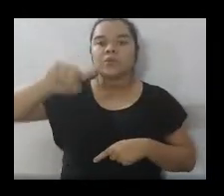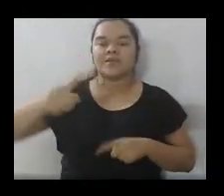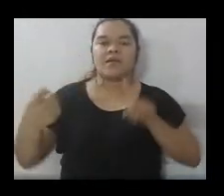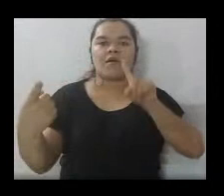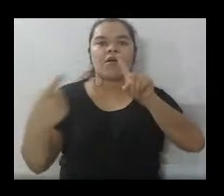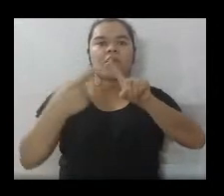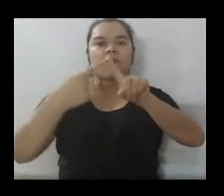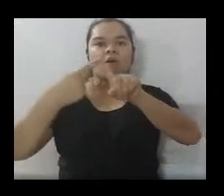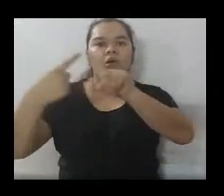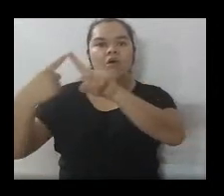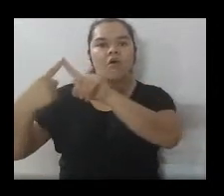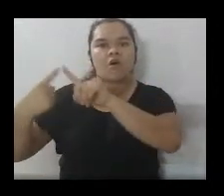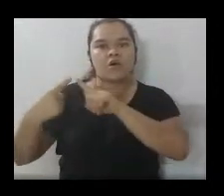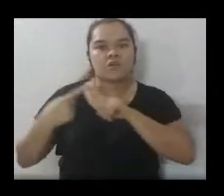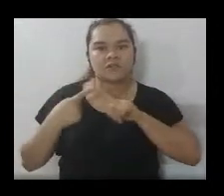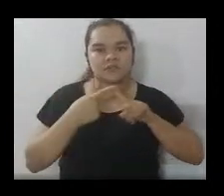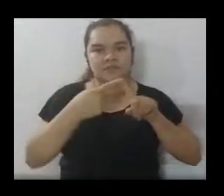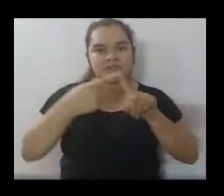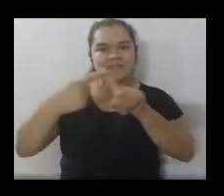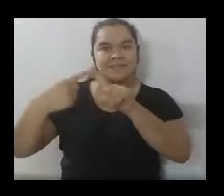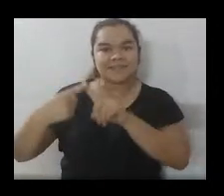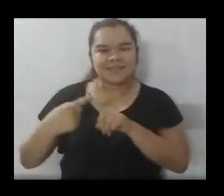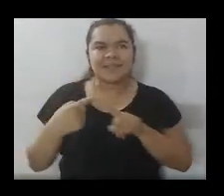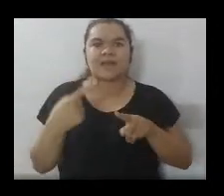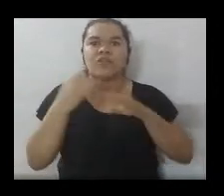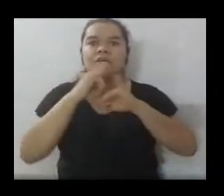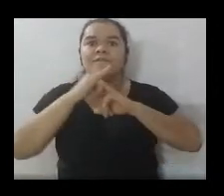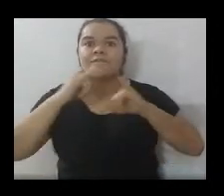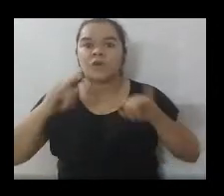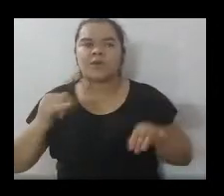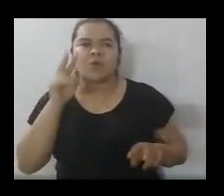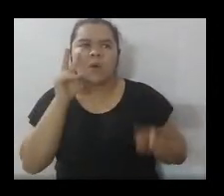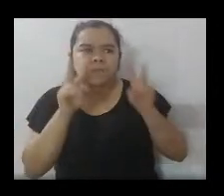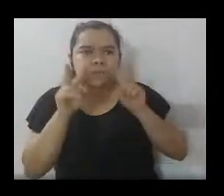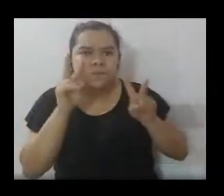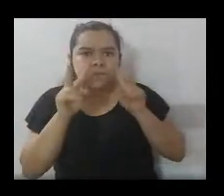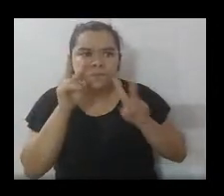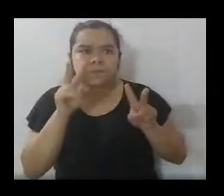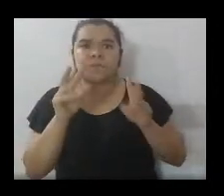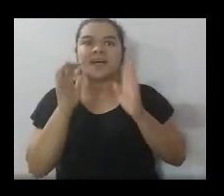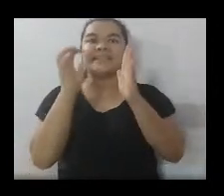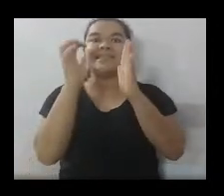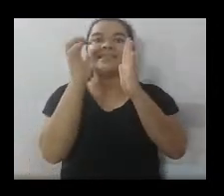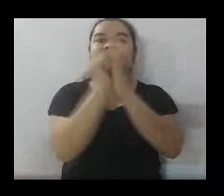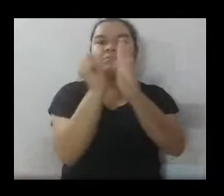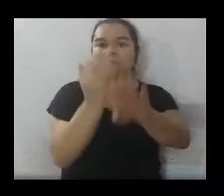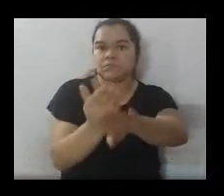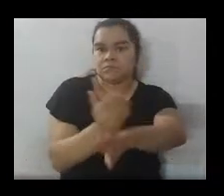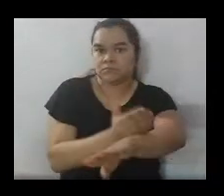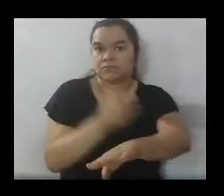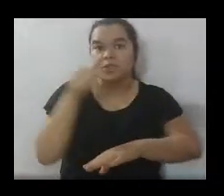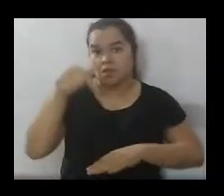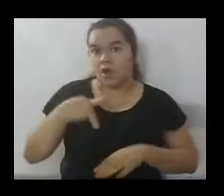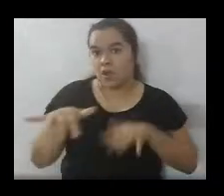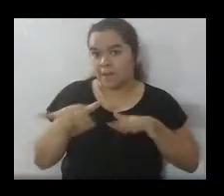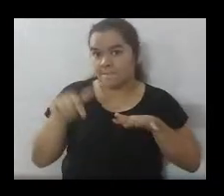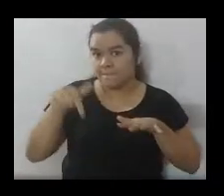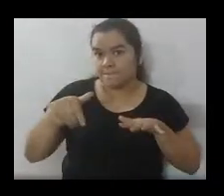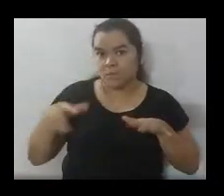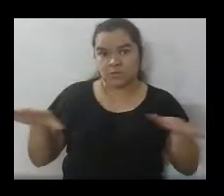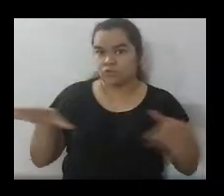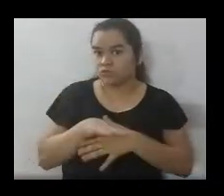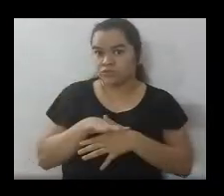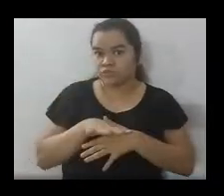poder ingresar o acceder a lo que es la preinscripción que hoy está vigente, ¿sí? Lo cual es un proceso que